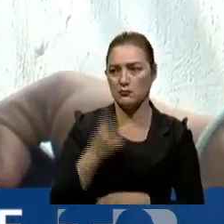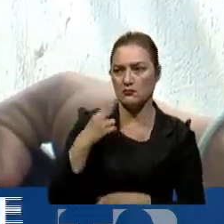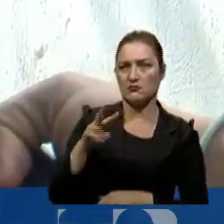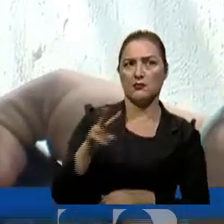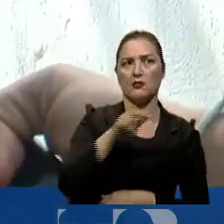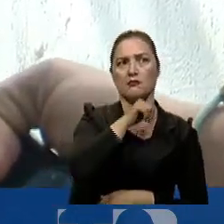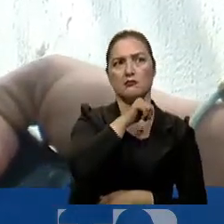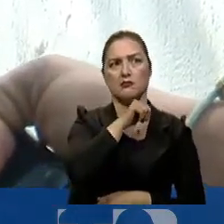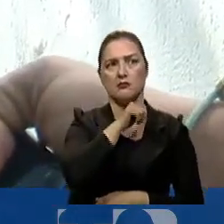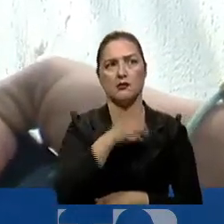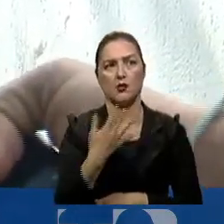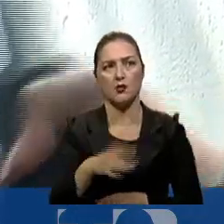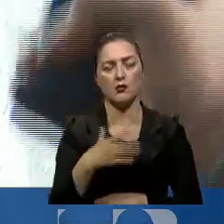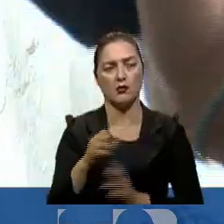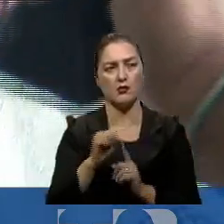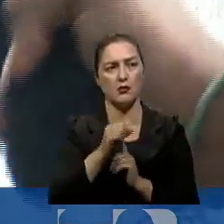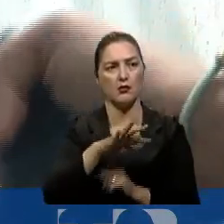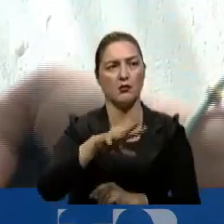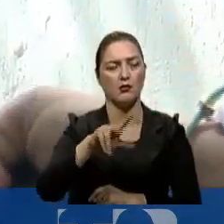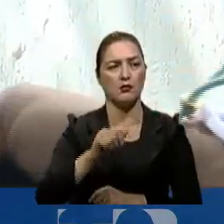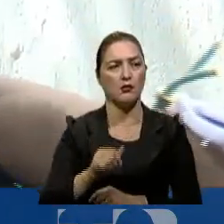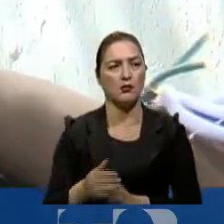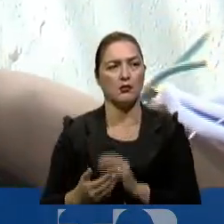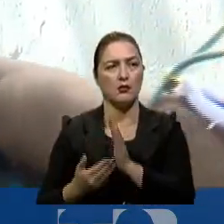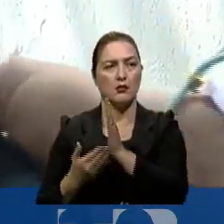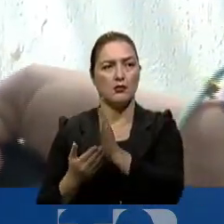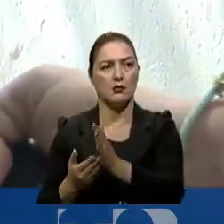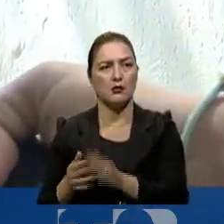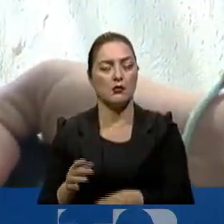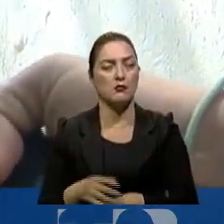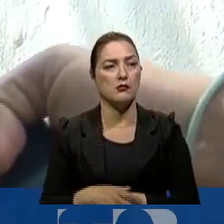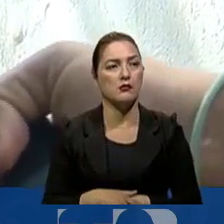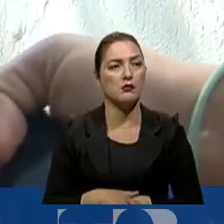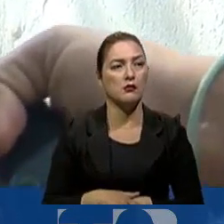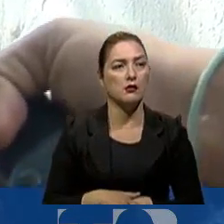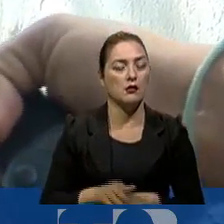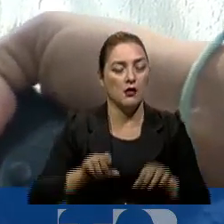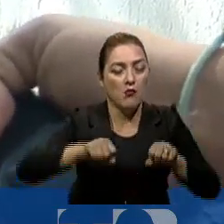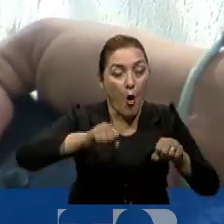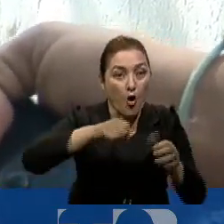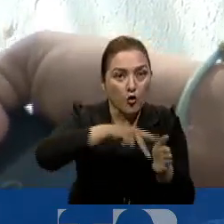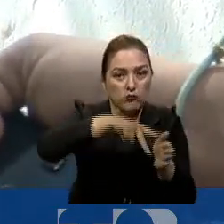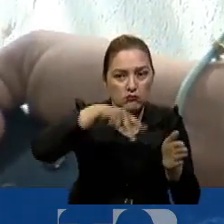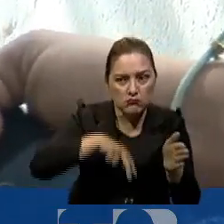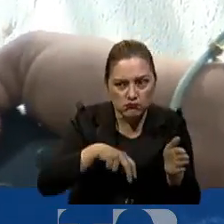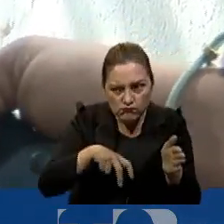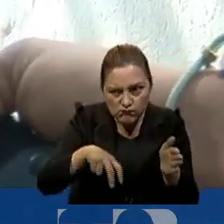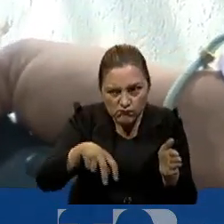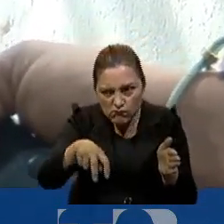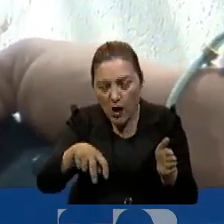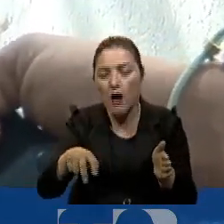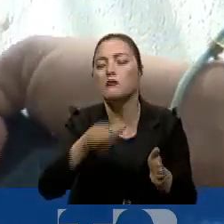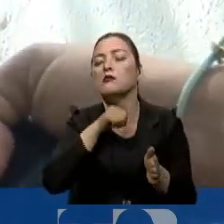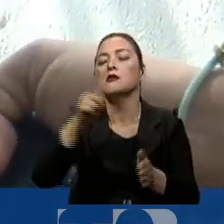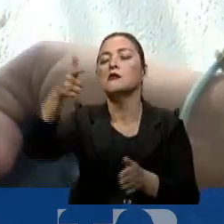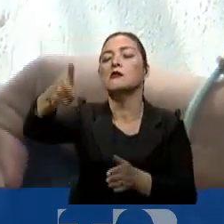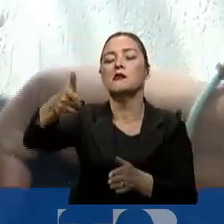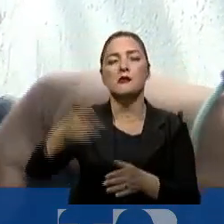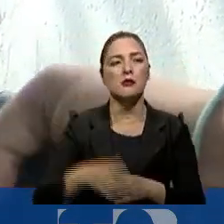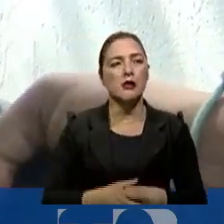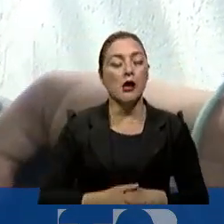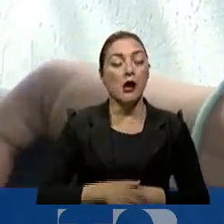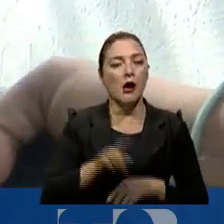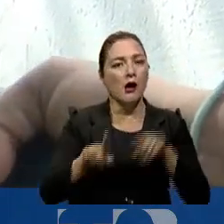evidencia varias situaciones de robo. ¿Por ejemplo? Por ejemplo, en motos, bajan en motos, dos